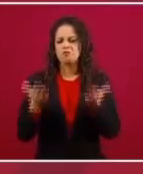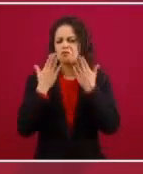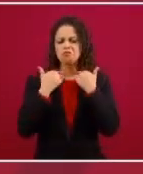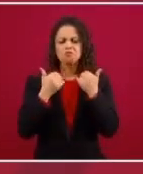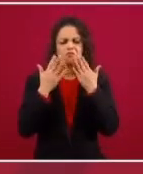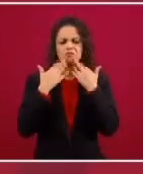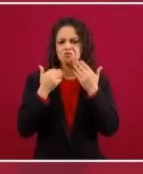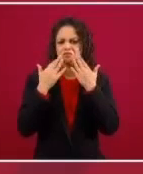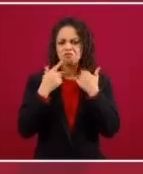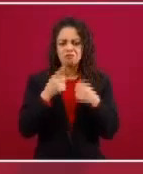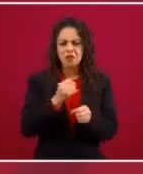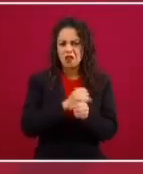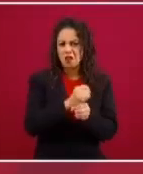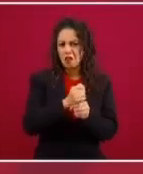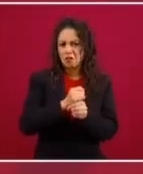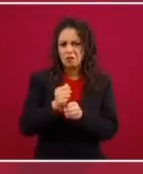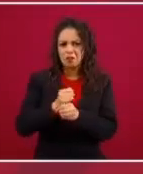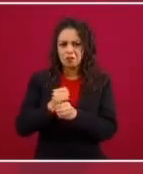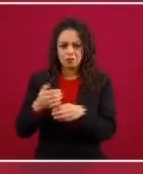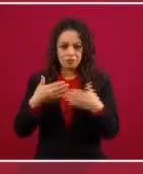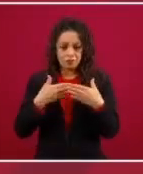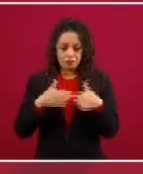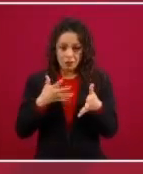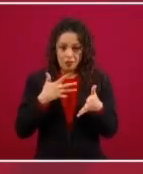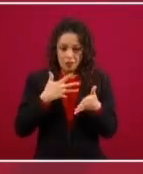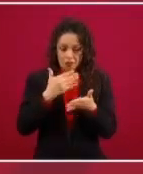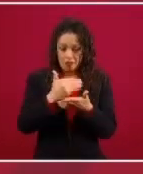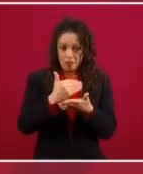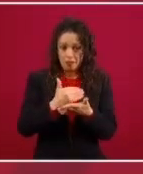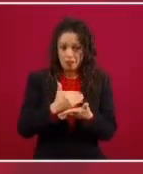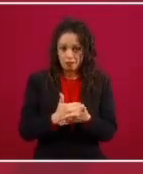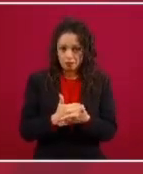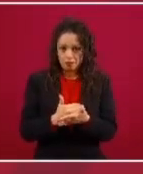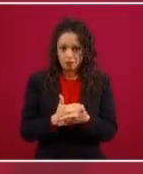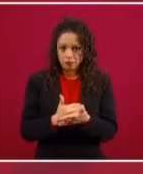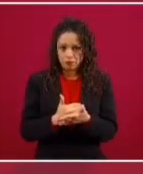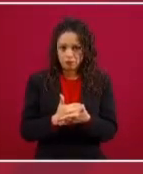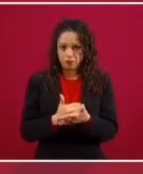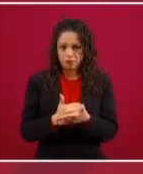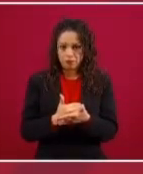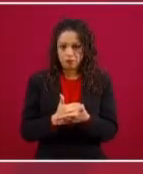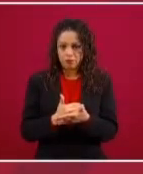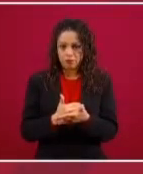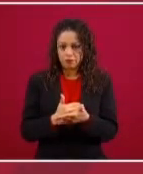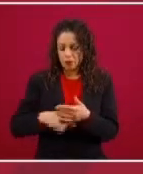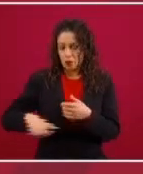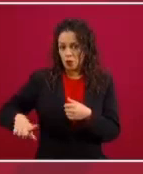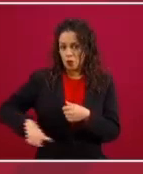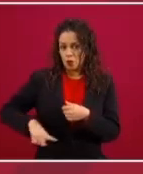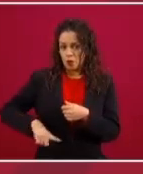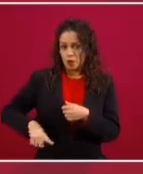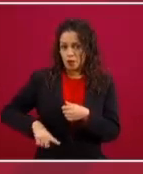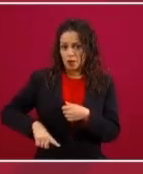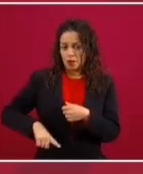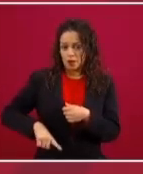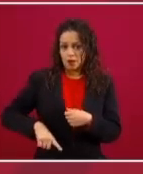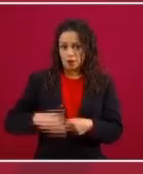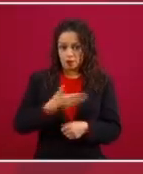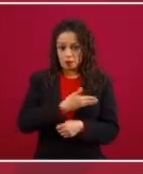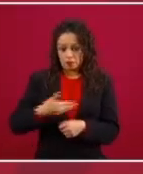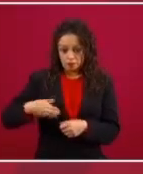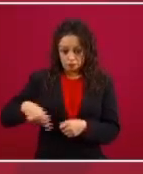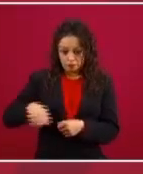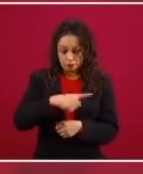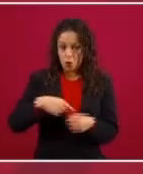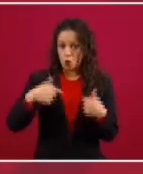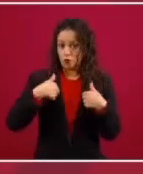investigación abierta del Ejecutivo, del gobierno que represento, en contra